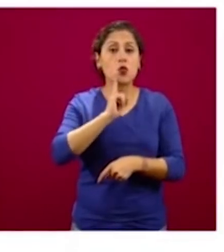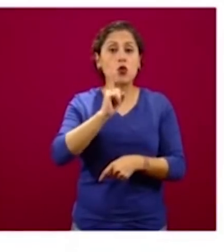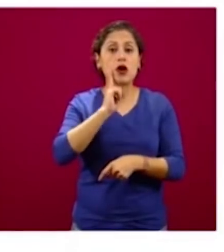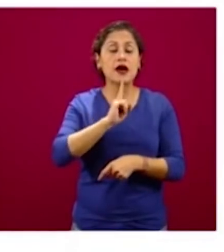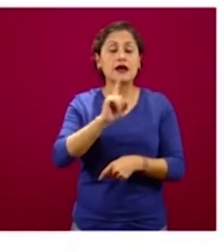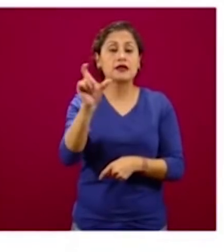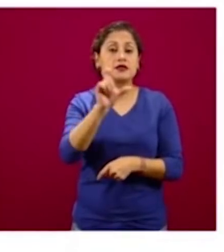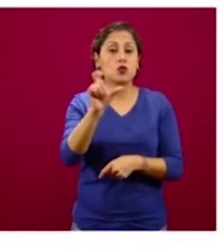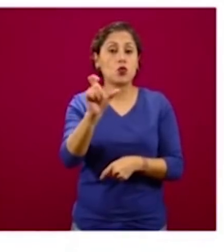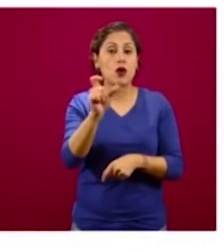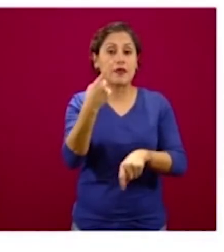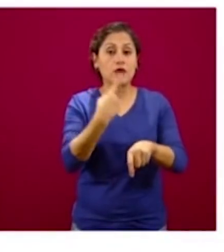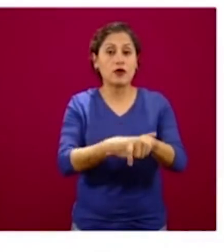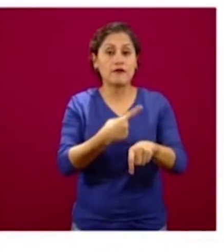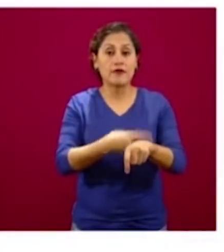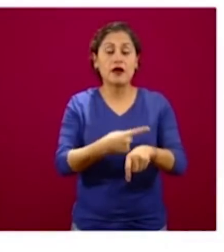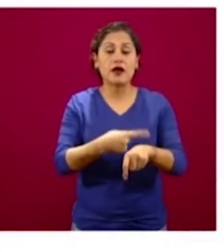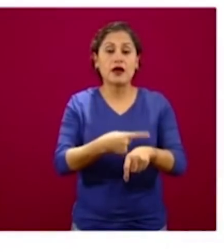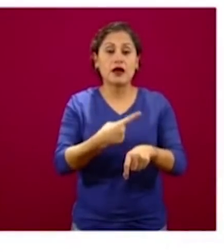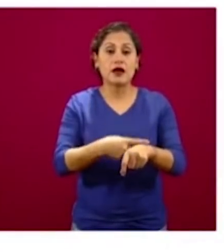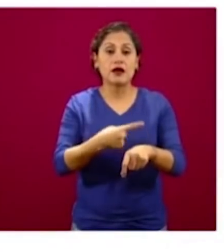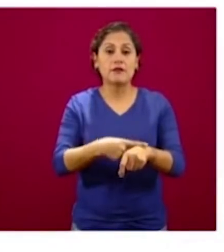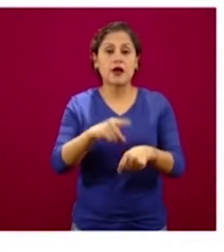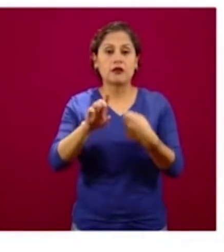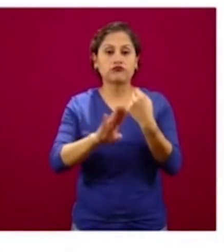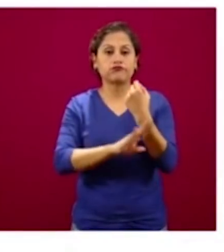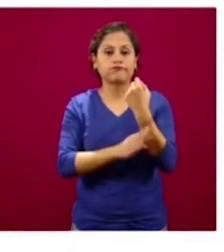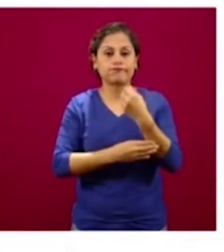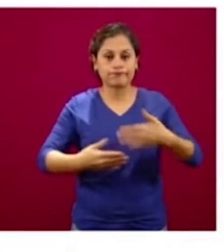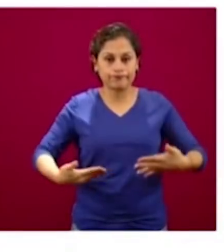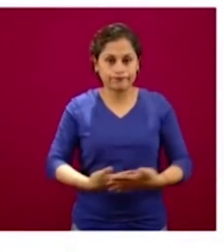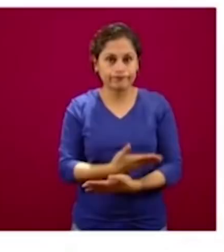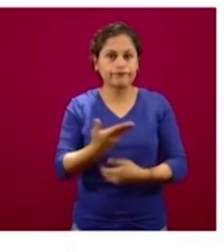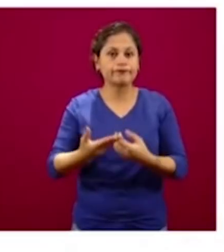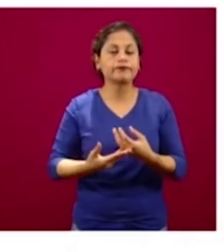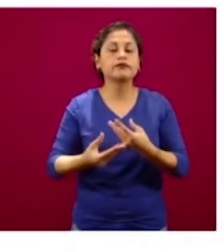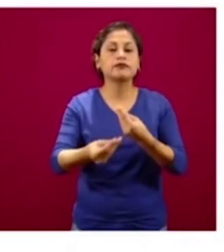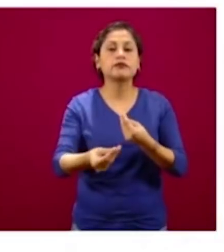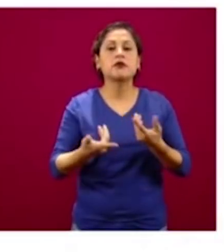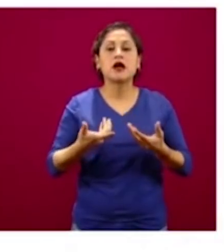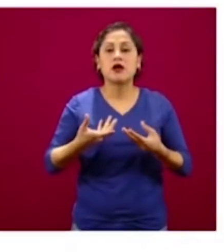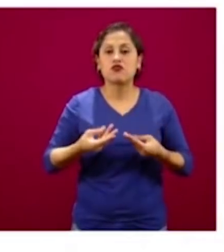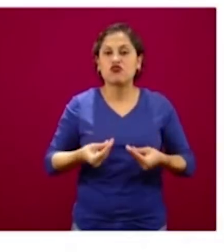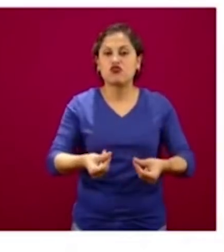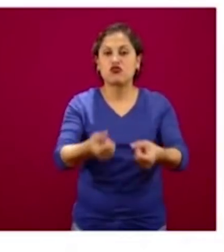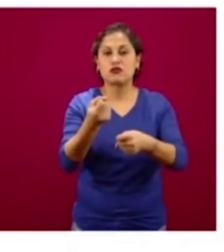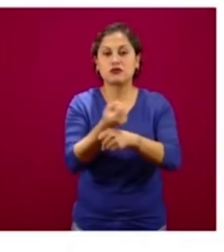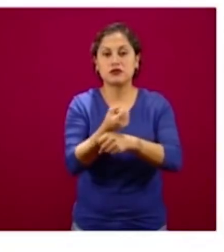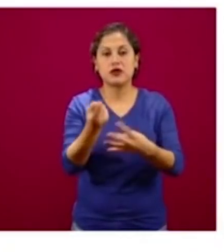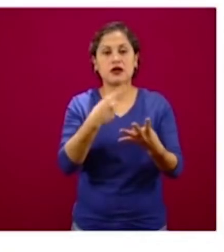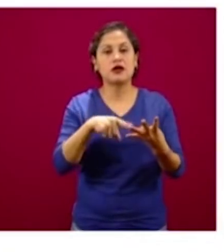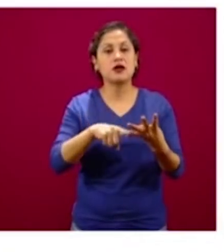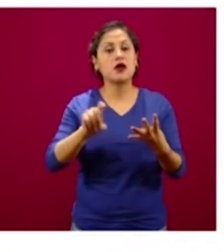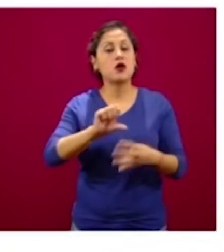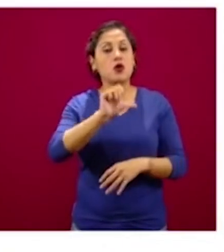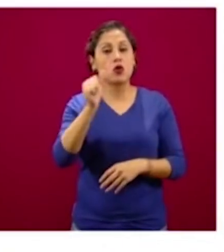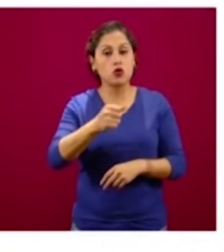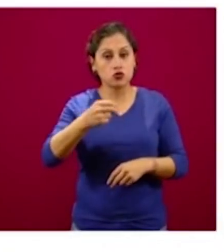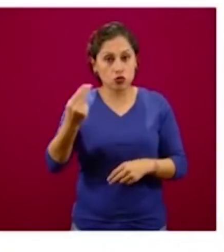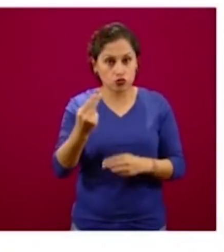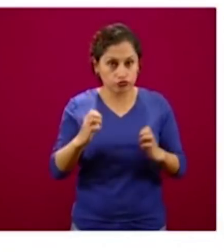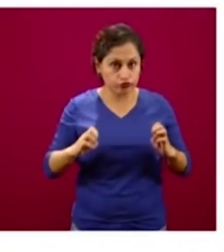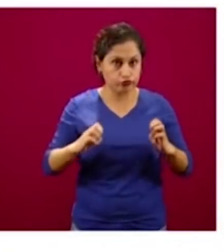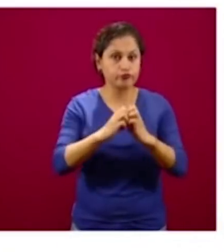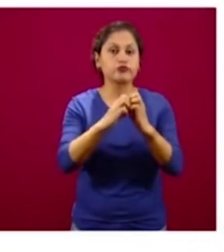durante el embarazo y ameritan transfusión sanguínea, cirugías de urgencia, pacientes con anemias crónicas